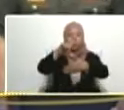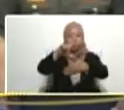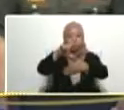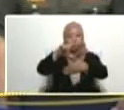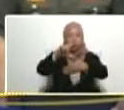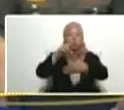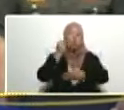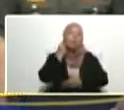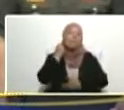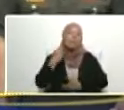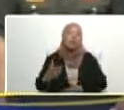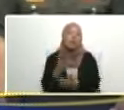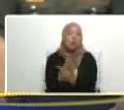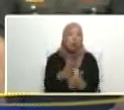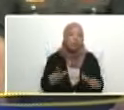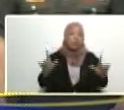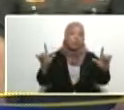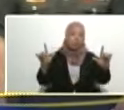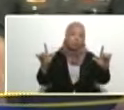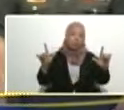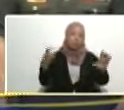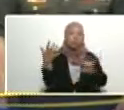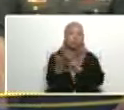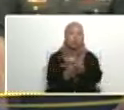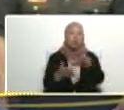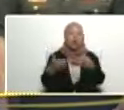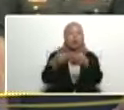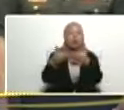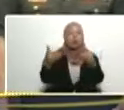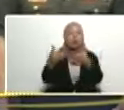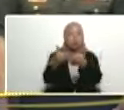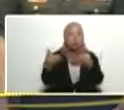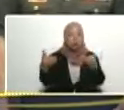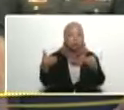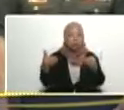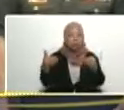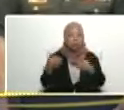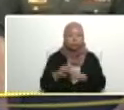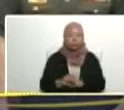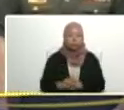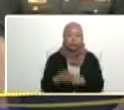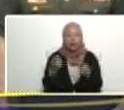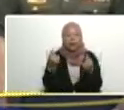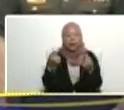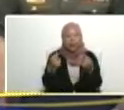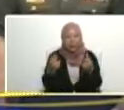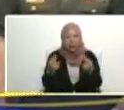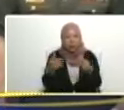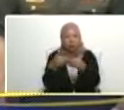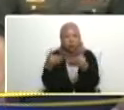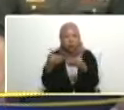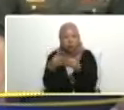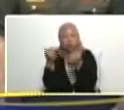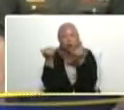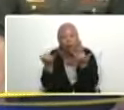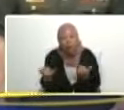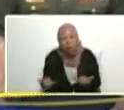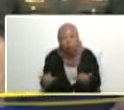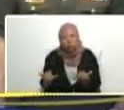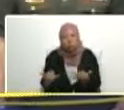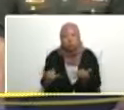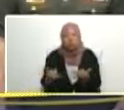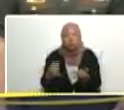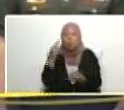perdido soberanía con el asunto del dólar, soberanía económica. Y ahora, bueno, con la